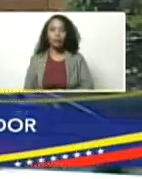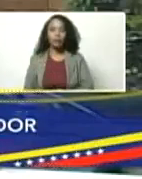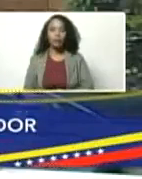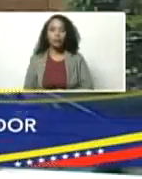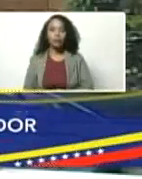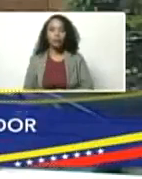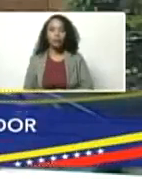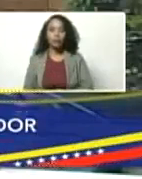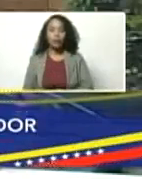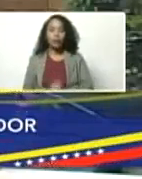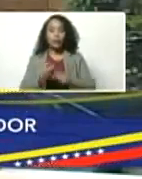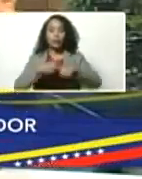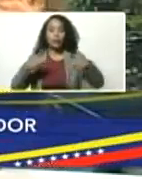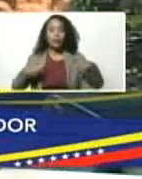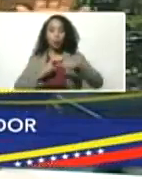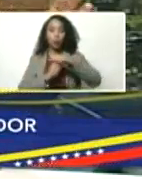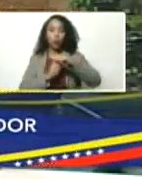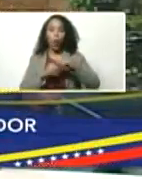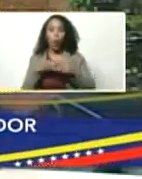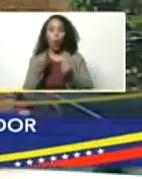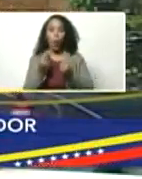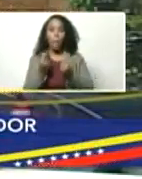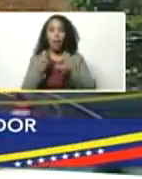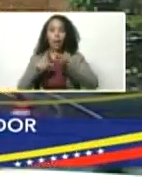de crecimiento del comercio,